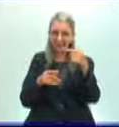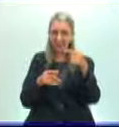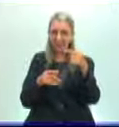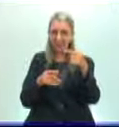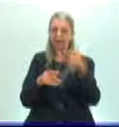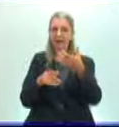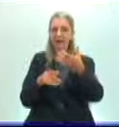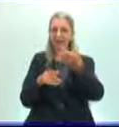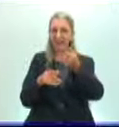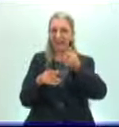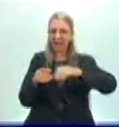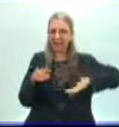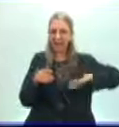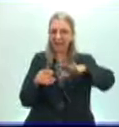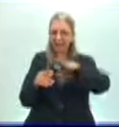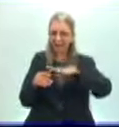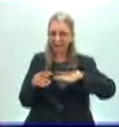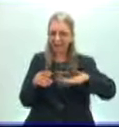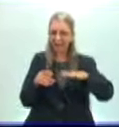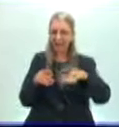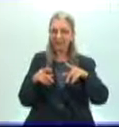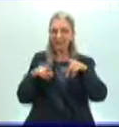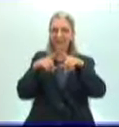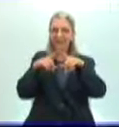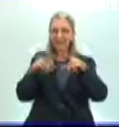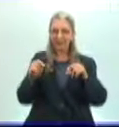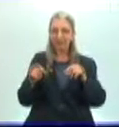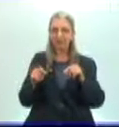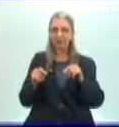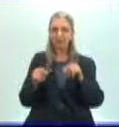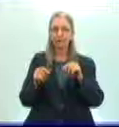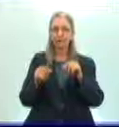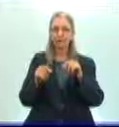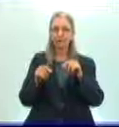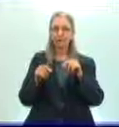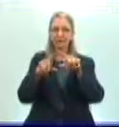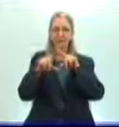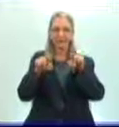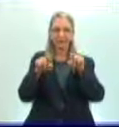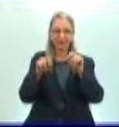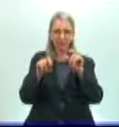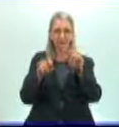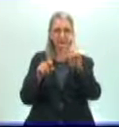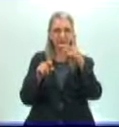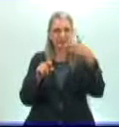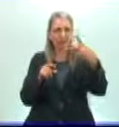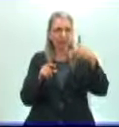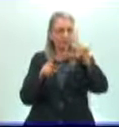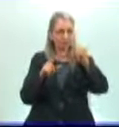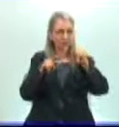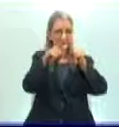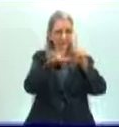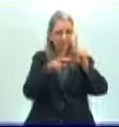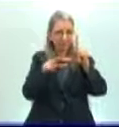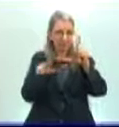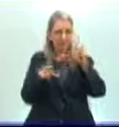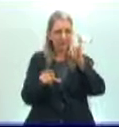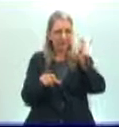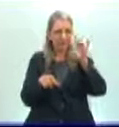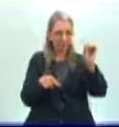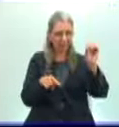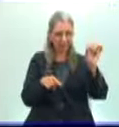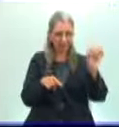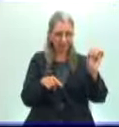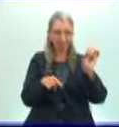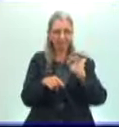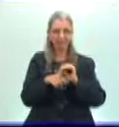ahí tenemos, el triángulo ABD. Esto debe quedar claro, es la sustracción. Recuerden que